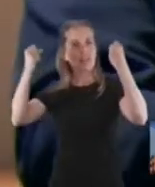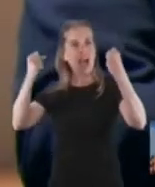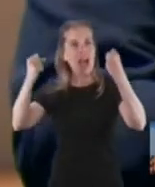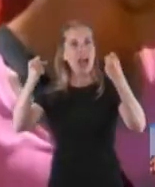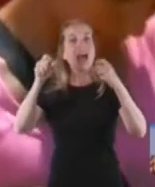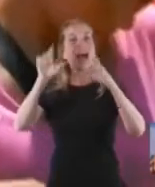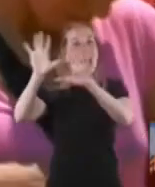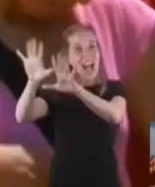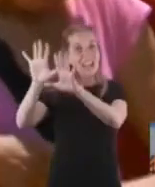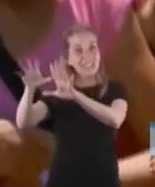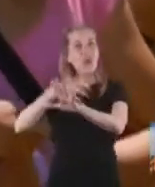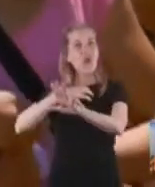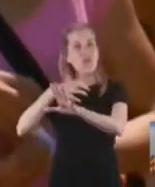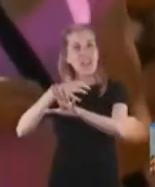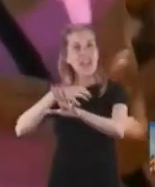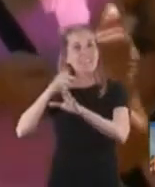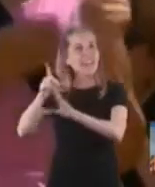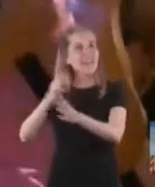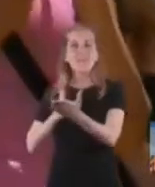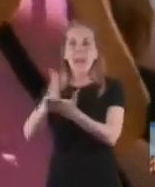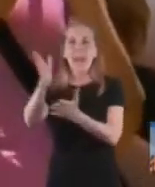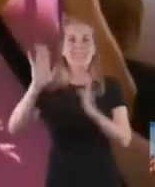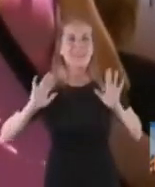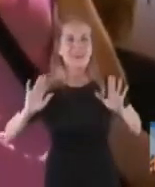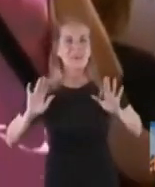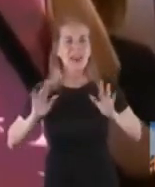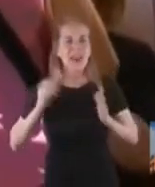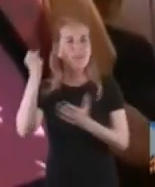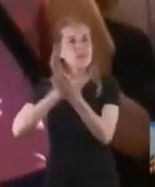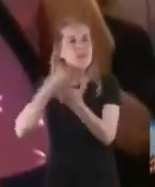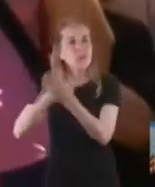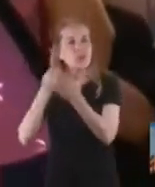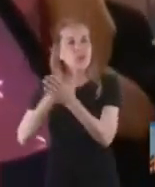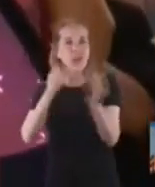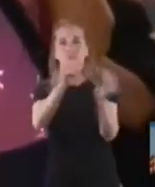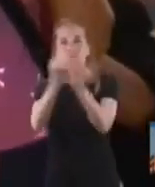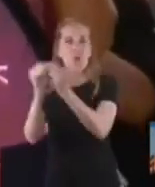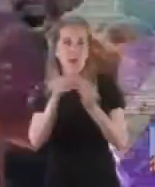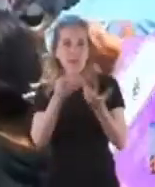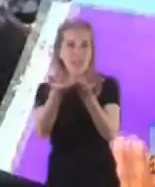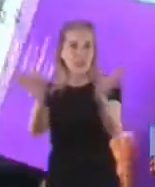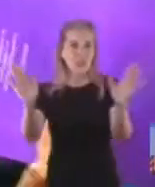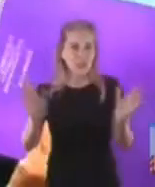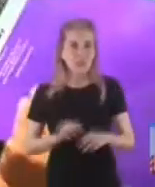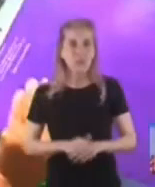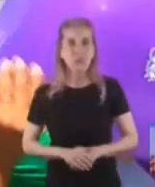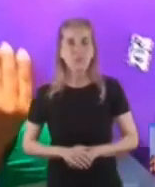levantándolo. Esa esperanza no la pierdan nunca, compañeros, compañeras.